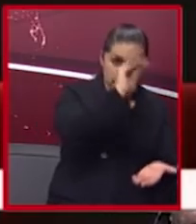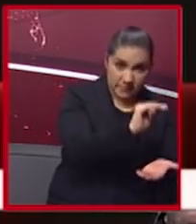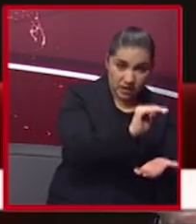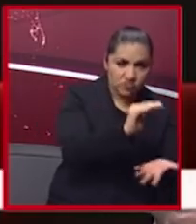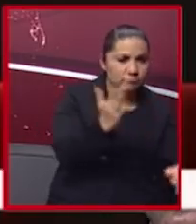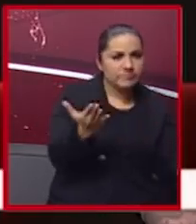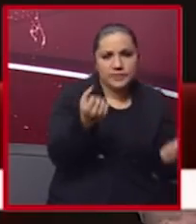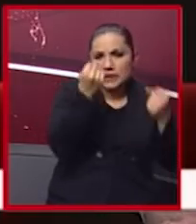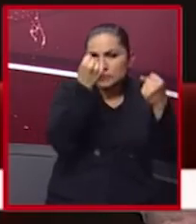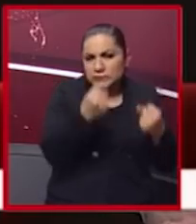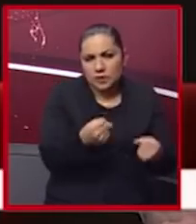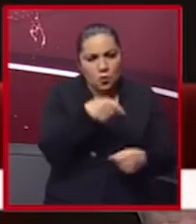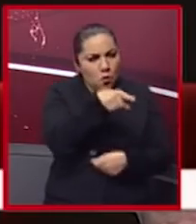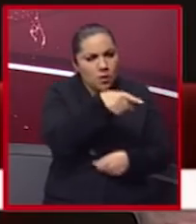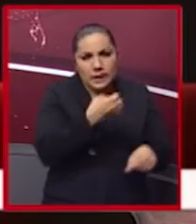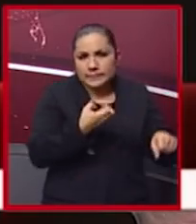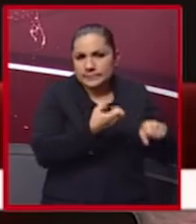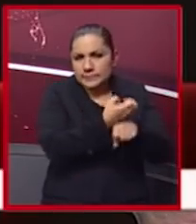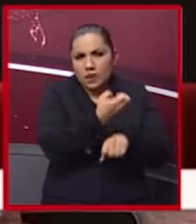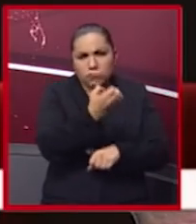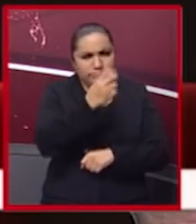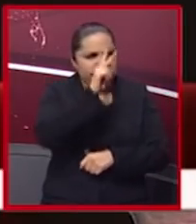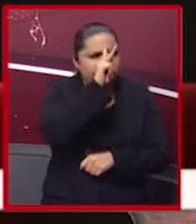a la quiebra económica.